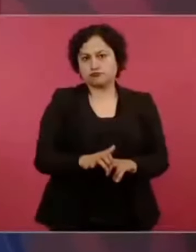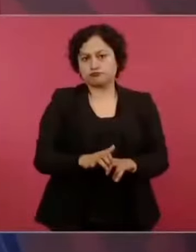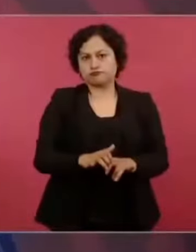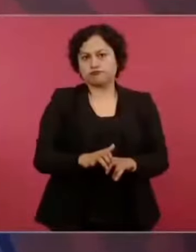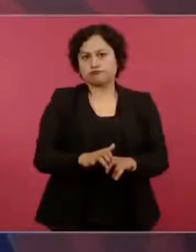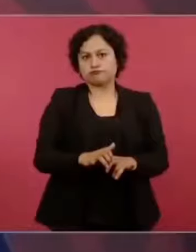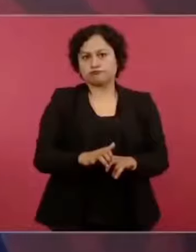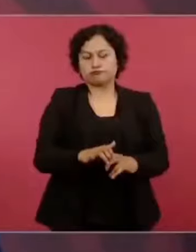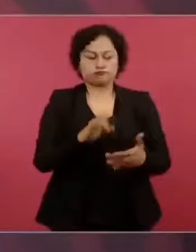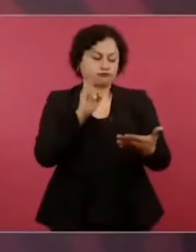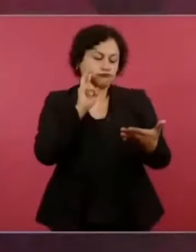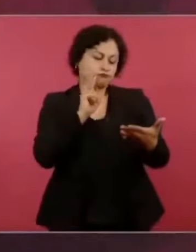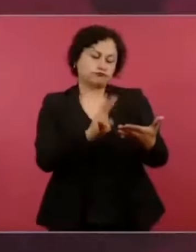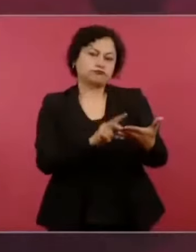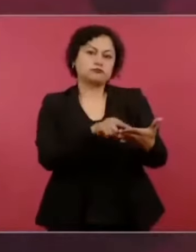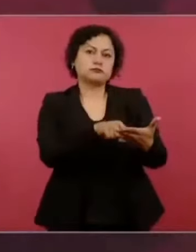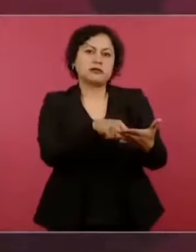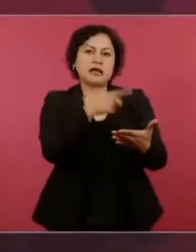no condenando